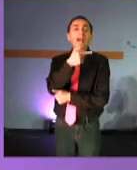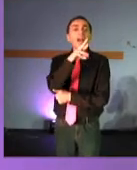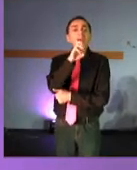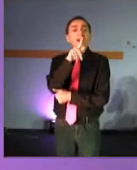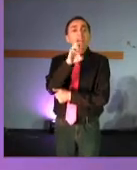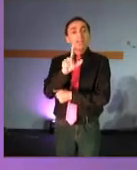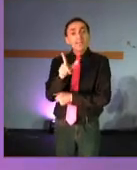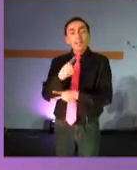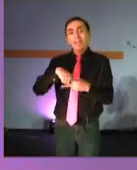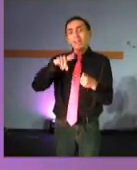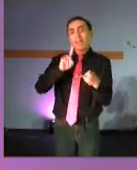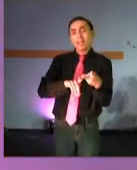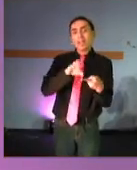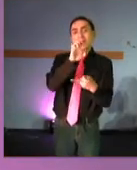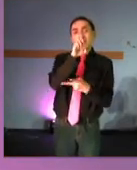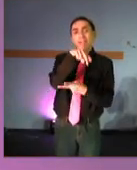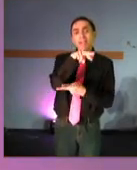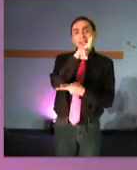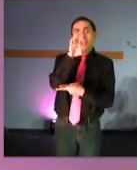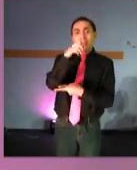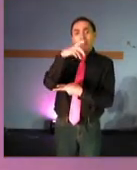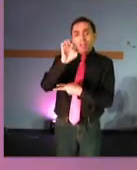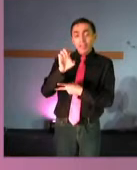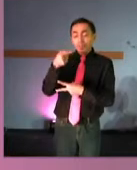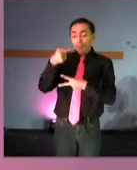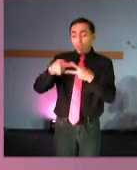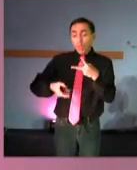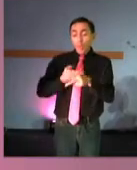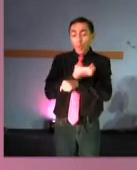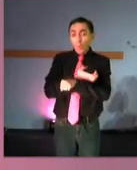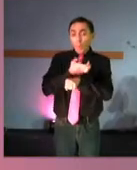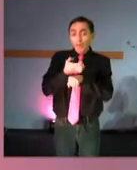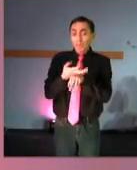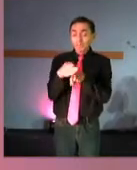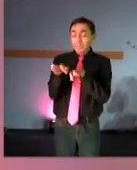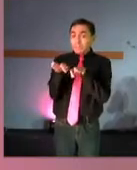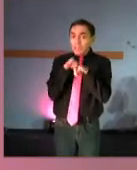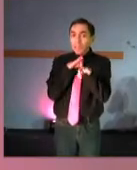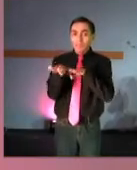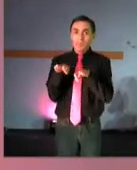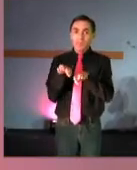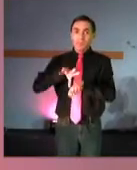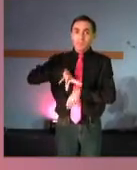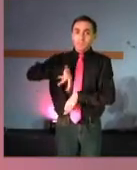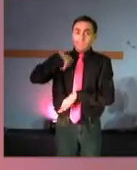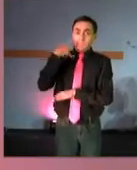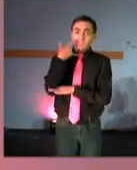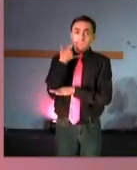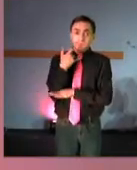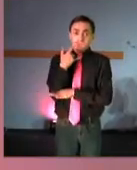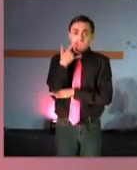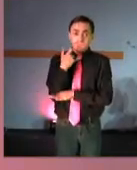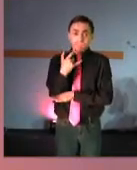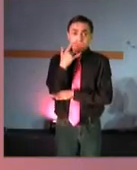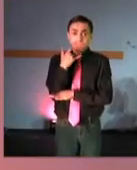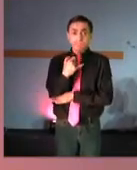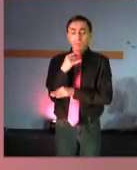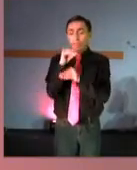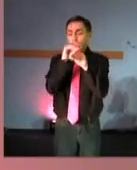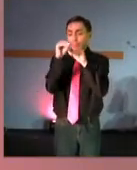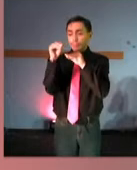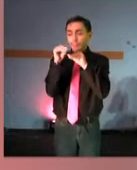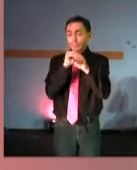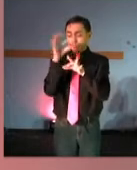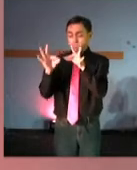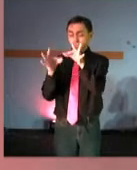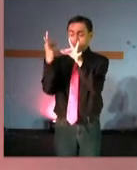dos compañeros que trabajaron y se empeñaron en pulir el texto.